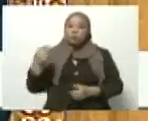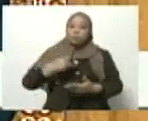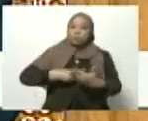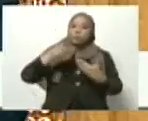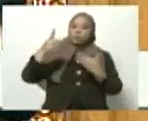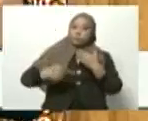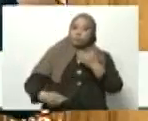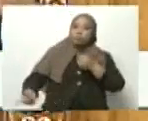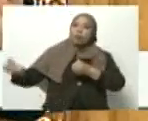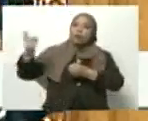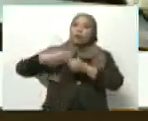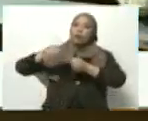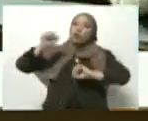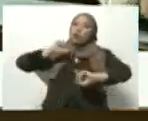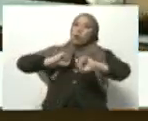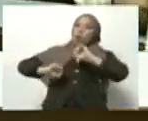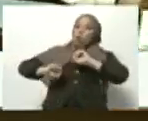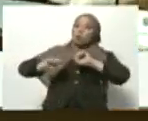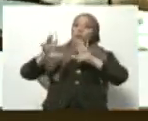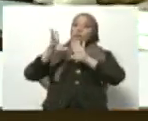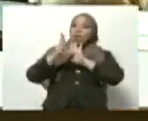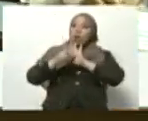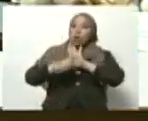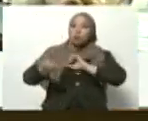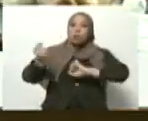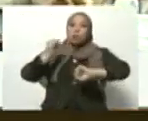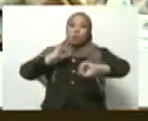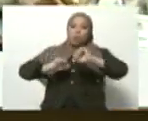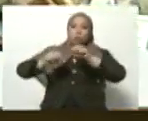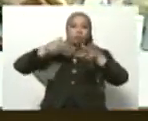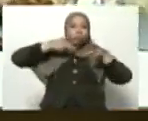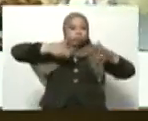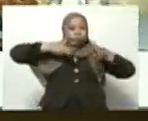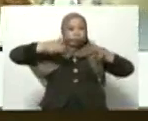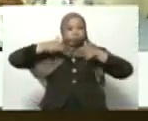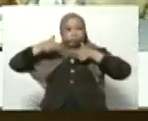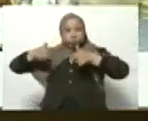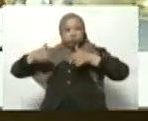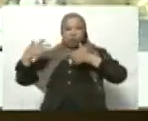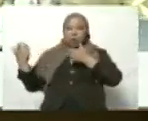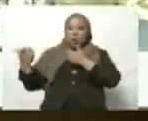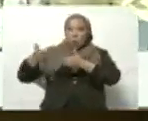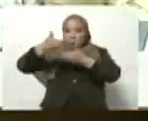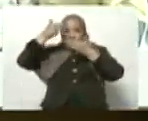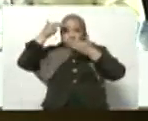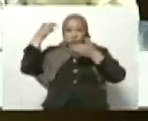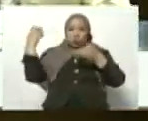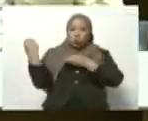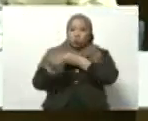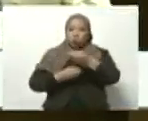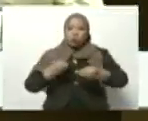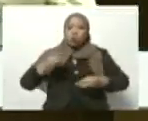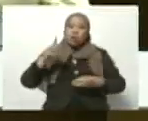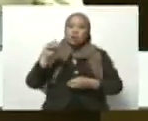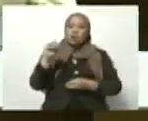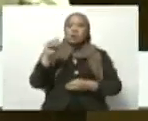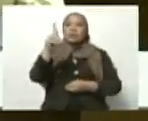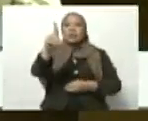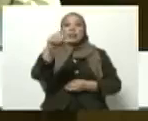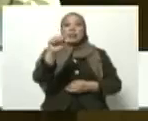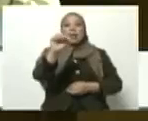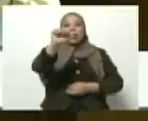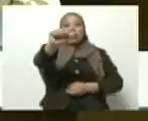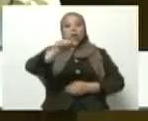la lista contra el terrorismo, que también es la corrupción de la lucha contra el terrorismo, así como la corrupción de la lucha contra la droga, usando la DEA para esto,